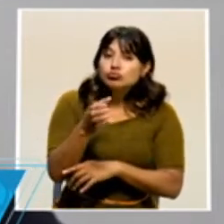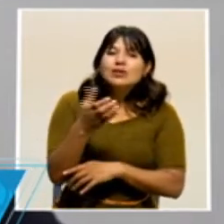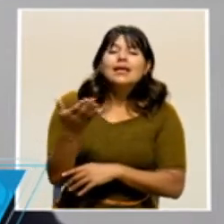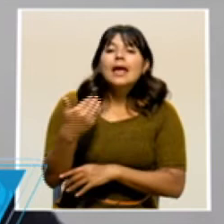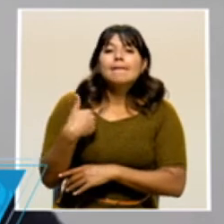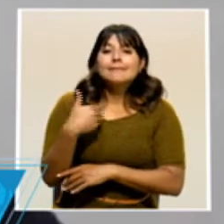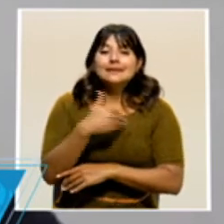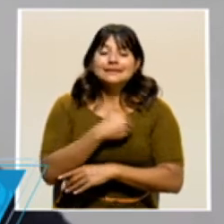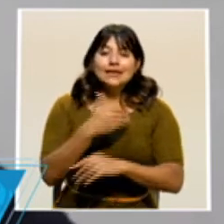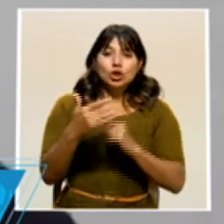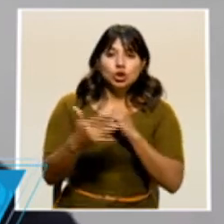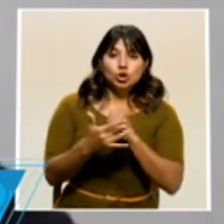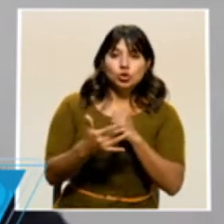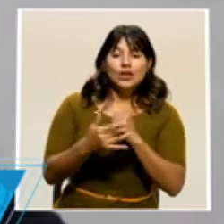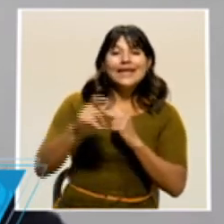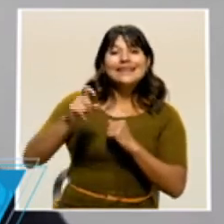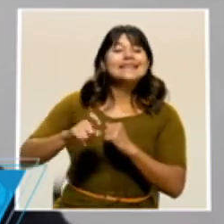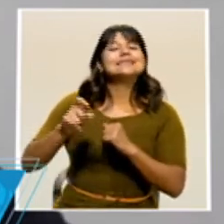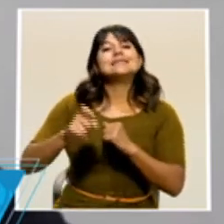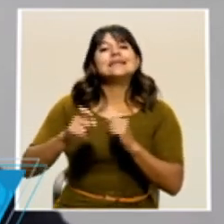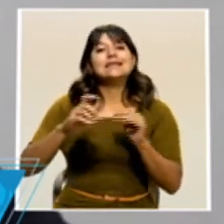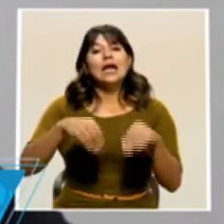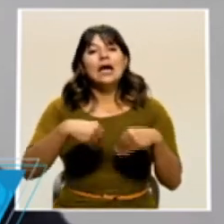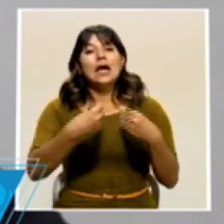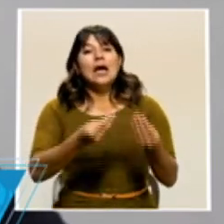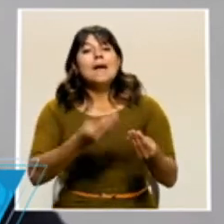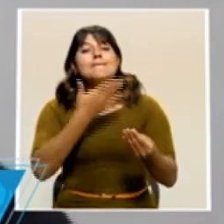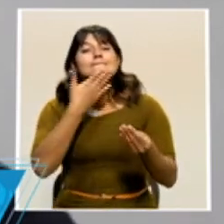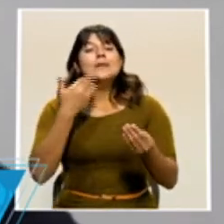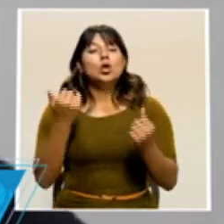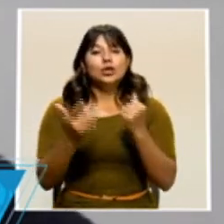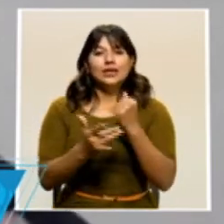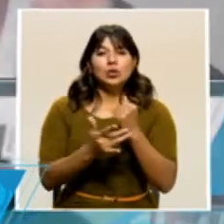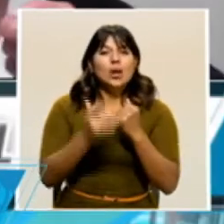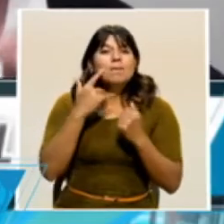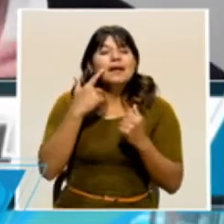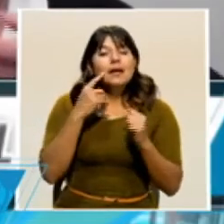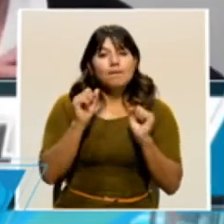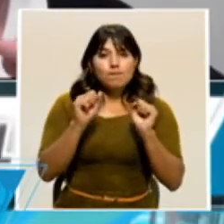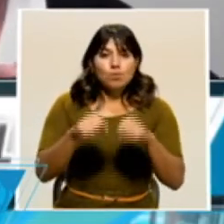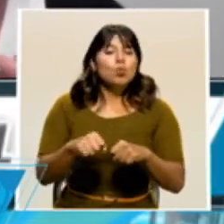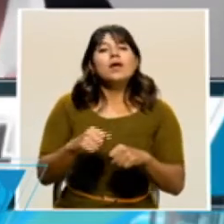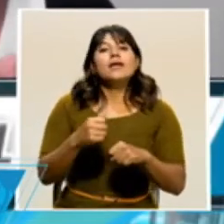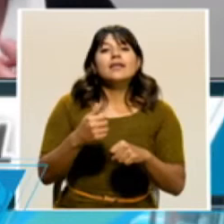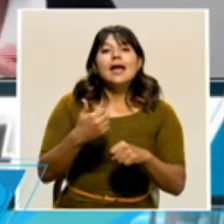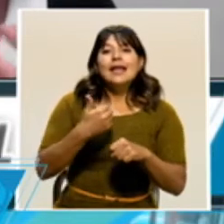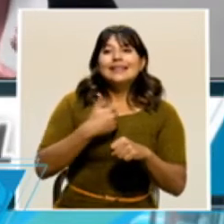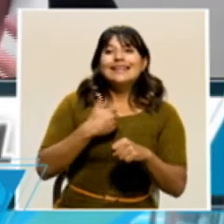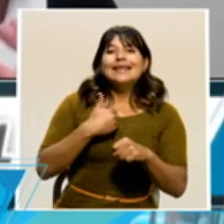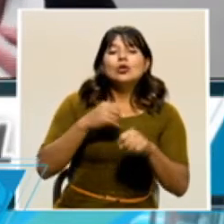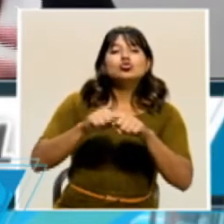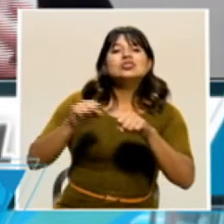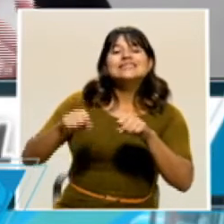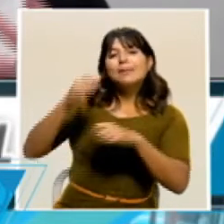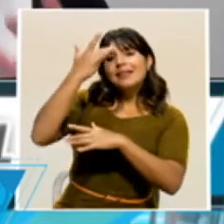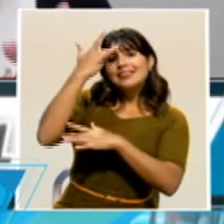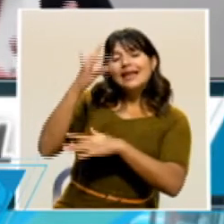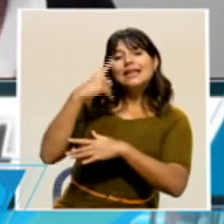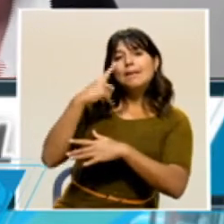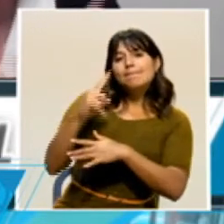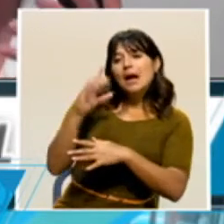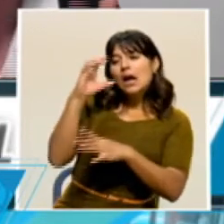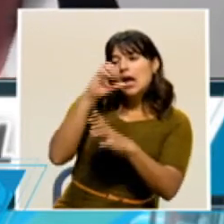de Tecnología requiere ser dotado con mejor tecnología para que pueda hacer inteligencia tributaria, esto es decir, darle un